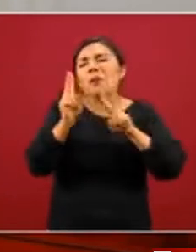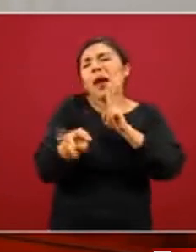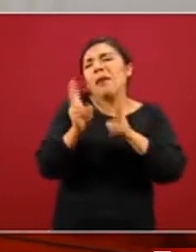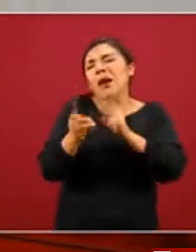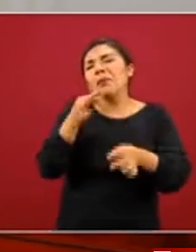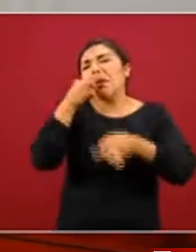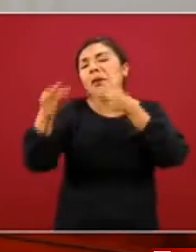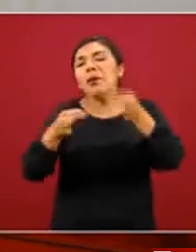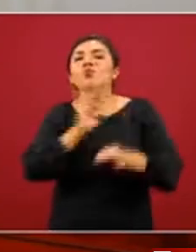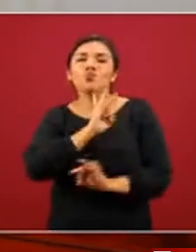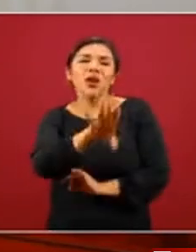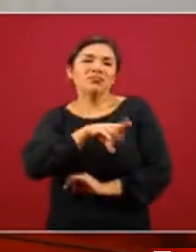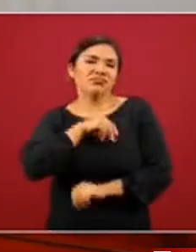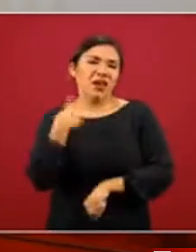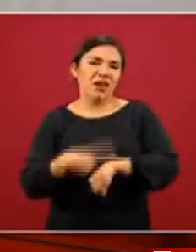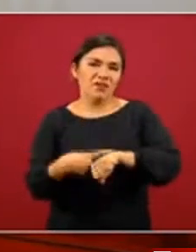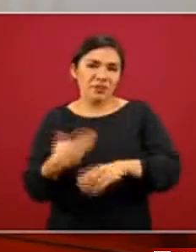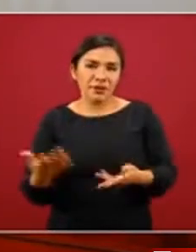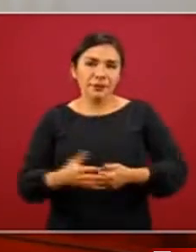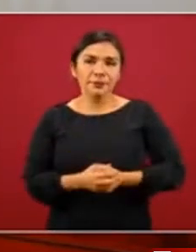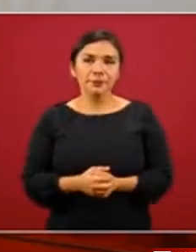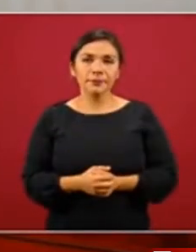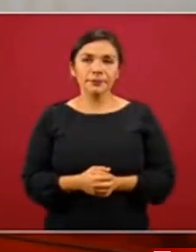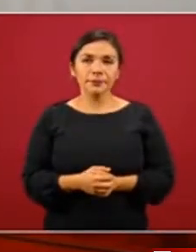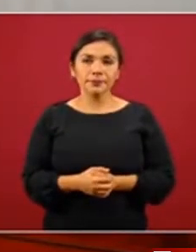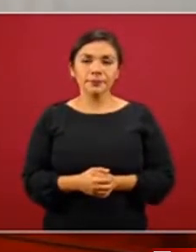podamos infectar. Si me pasa la siguiente, por favor.